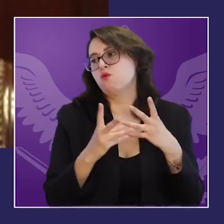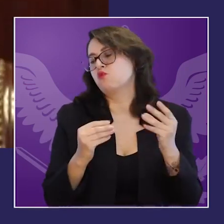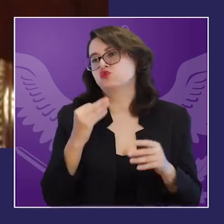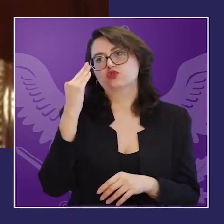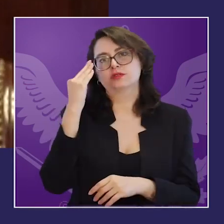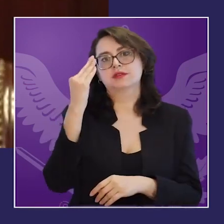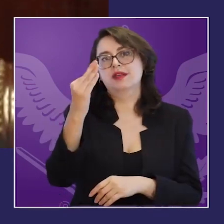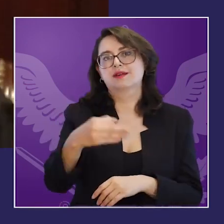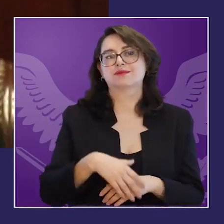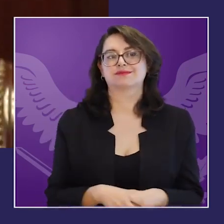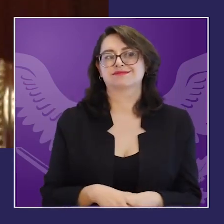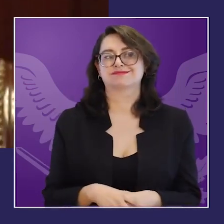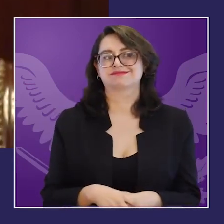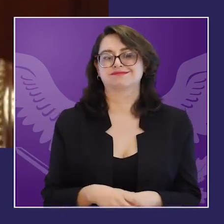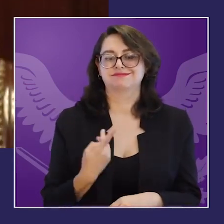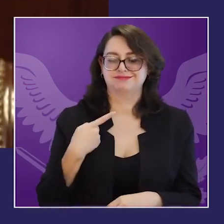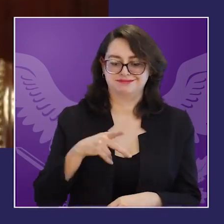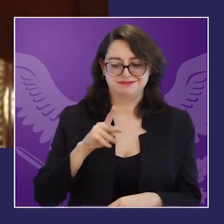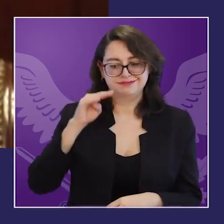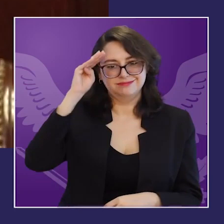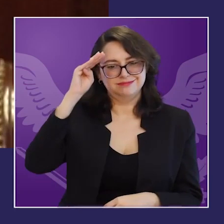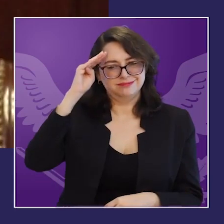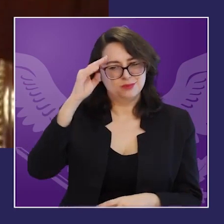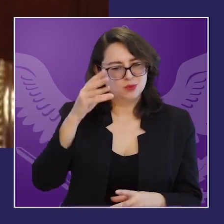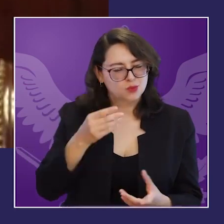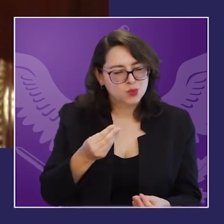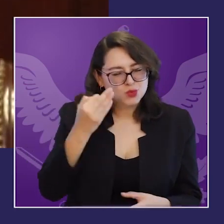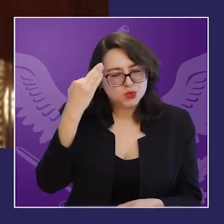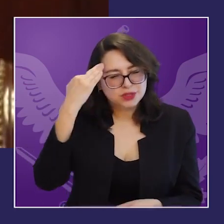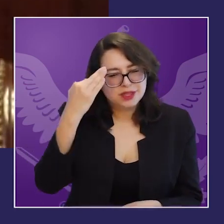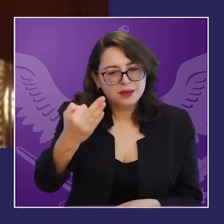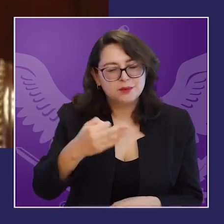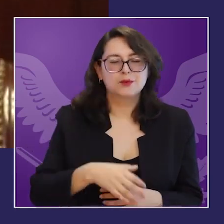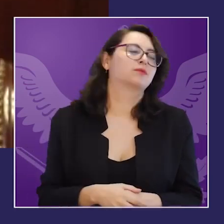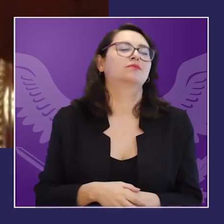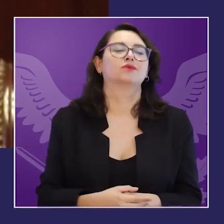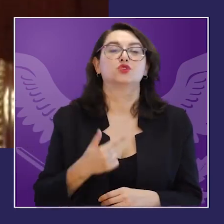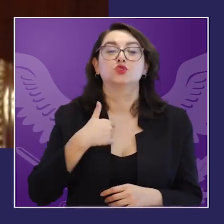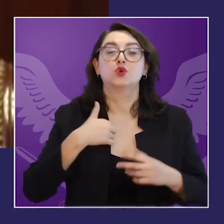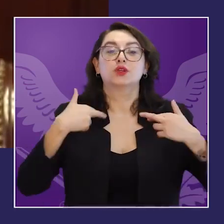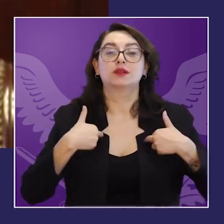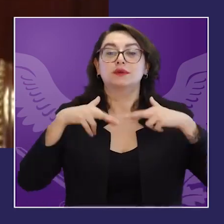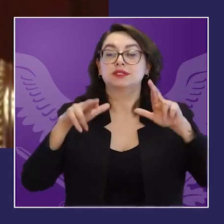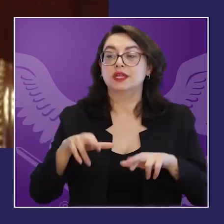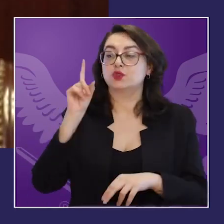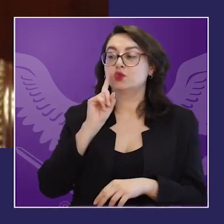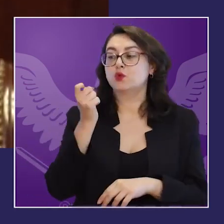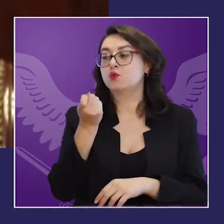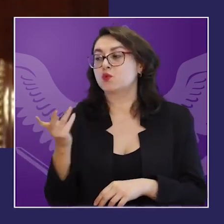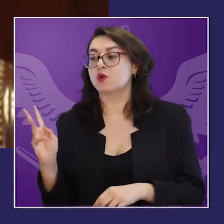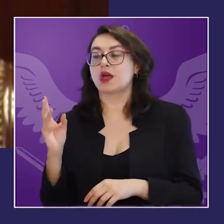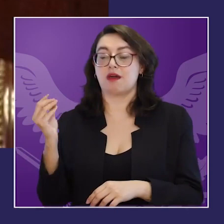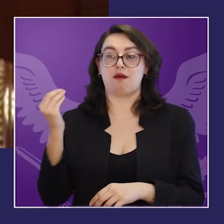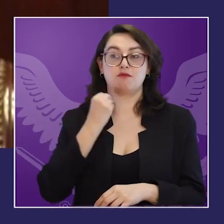abogada, feminista, represento víctimas, antes de representar víctimas, como muchas abogadas de